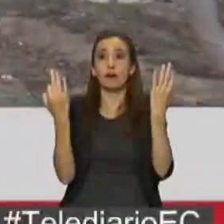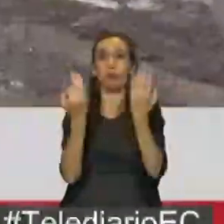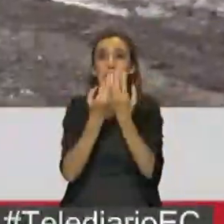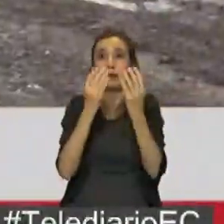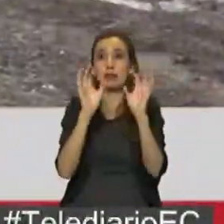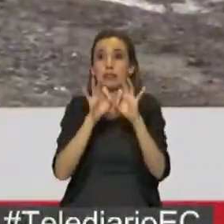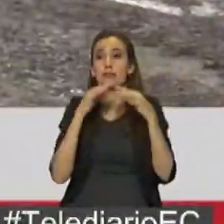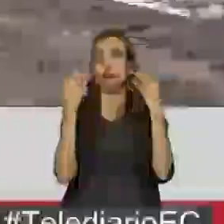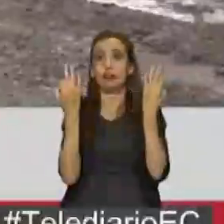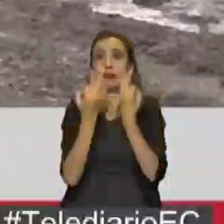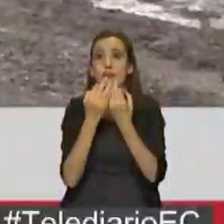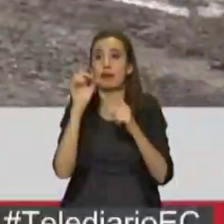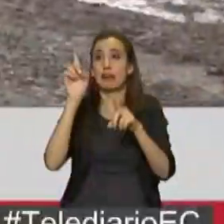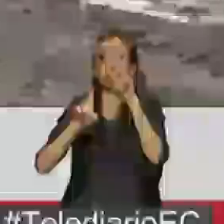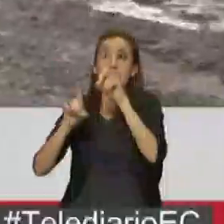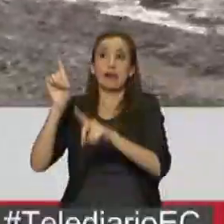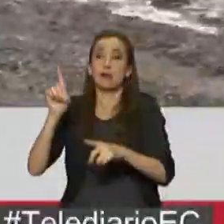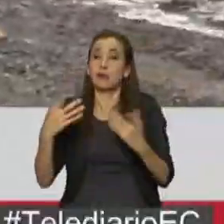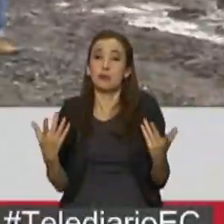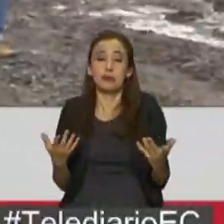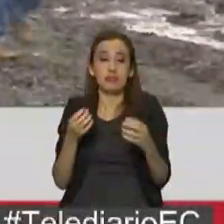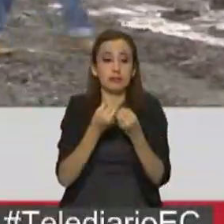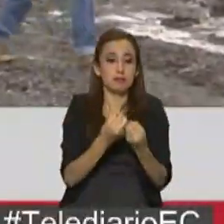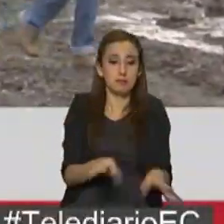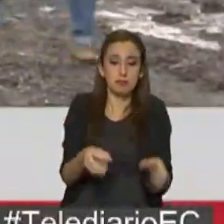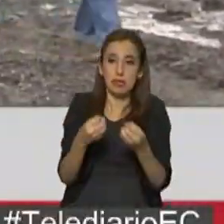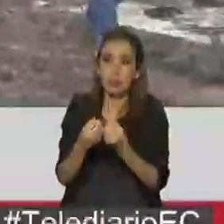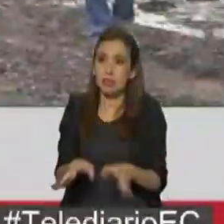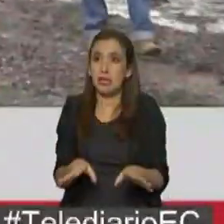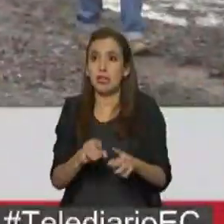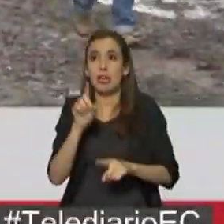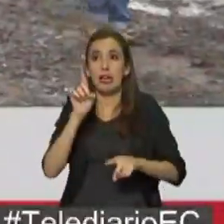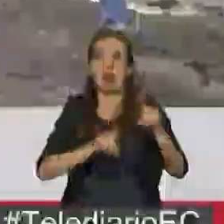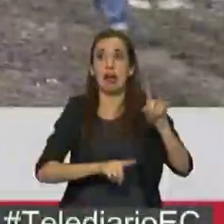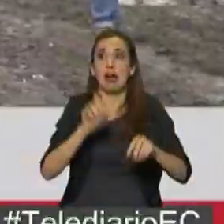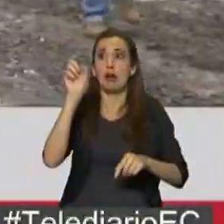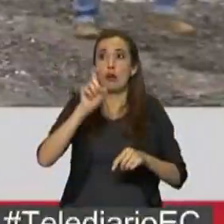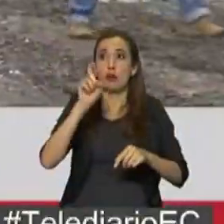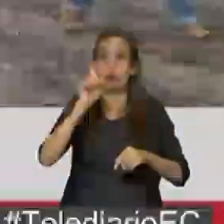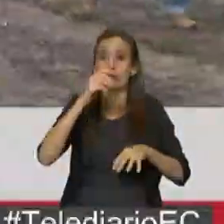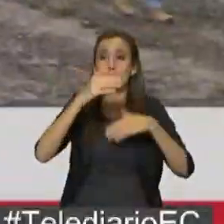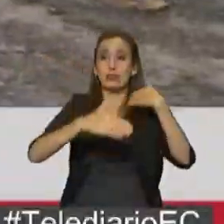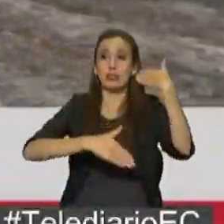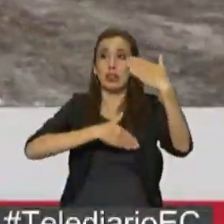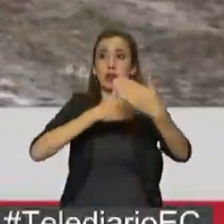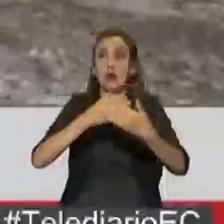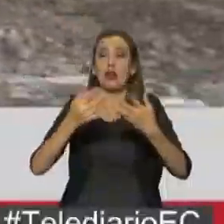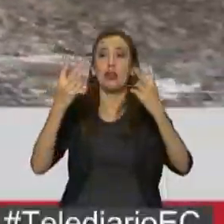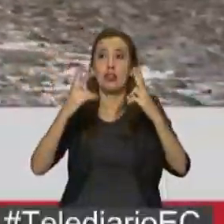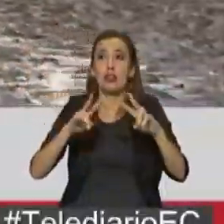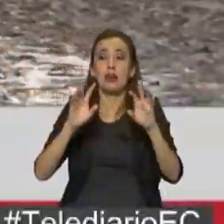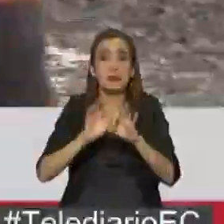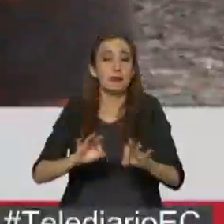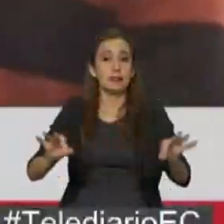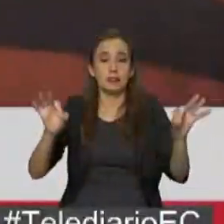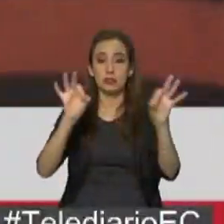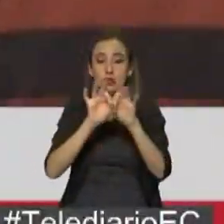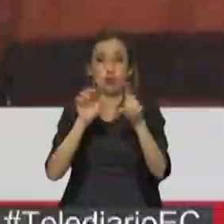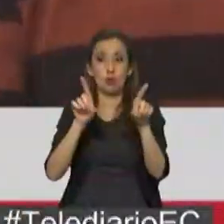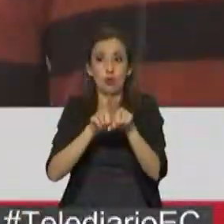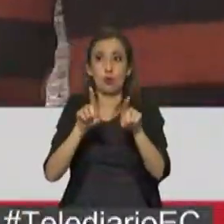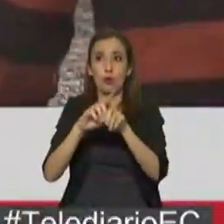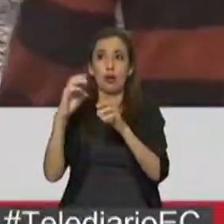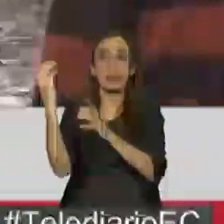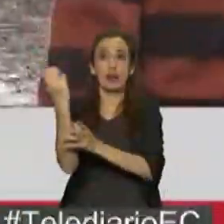se han realizado ya el levantamiento de algunas de las necesidades y también de algunas acciones emergentes